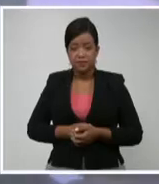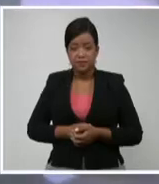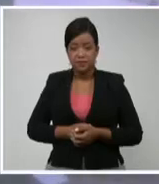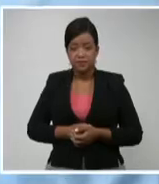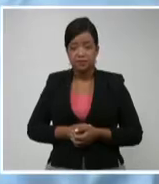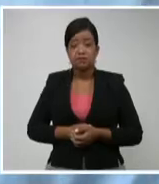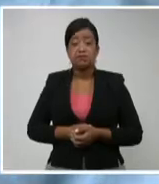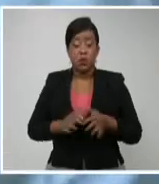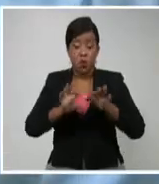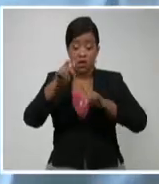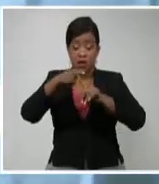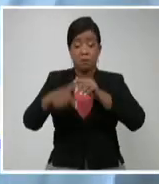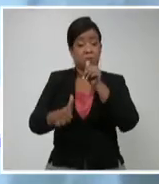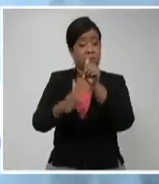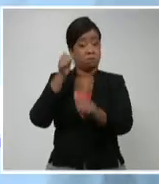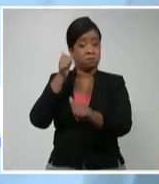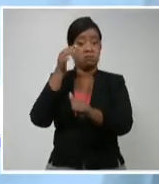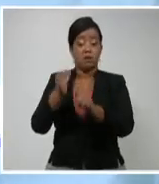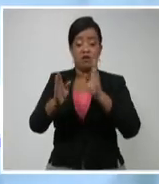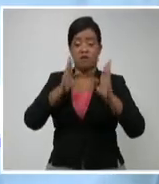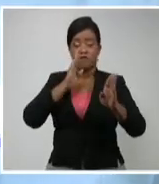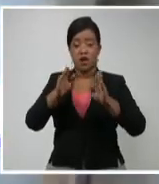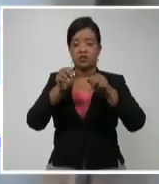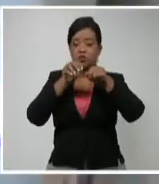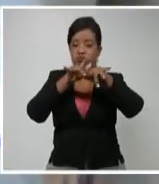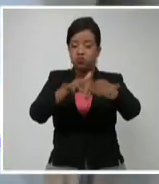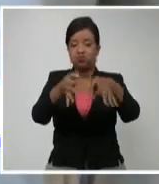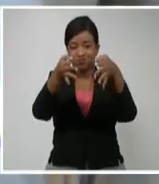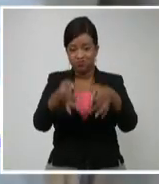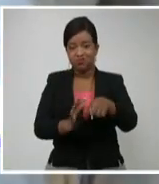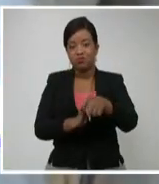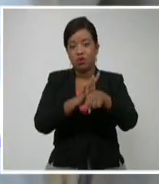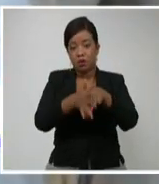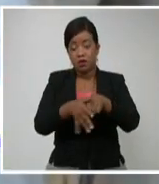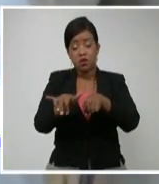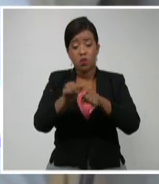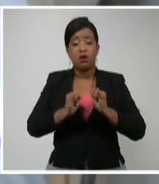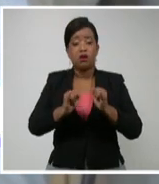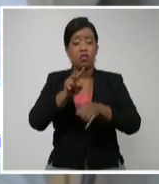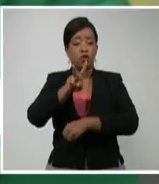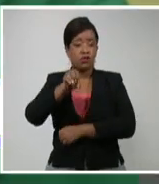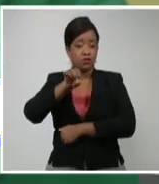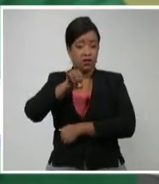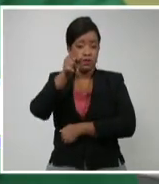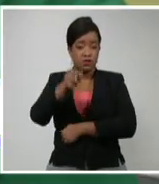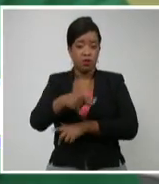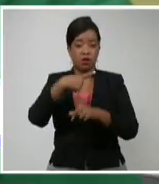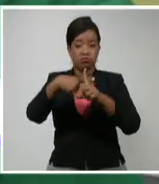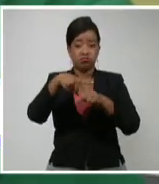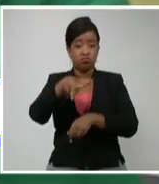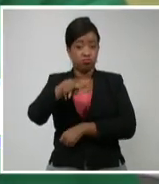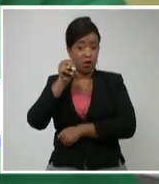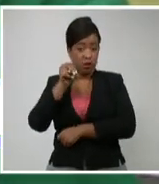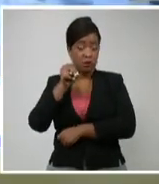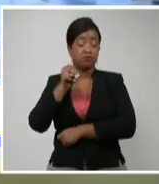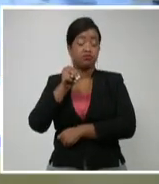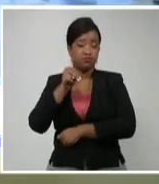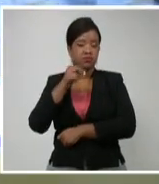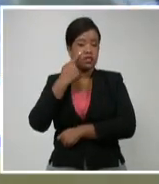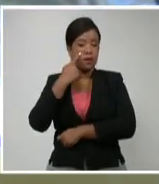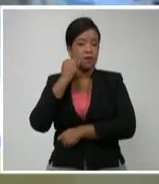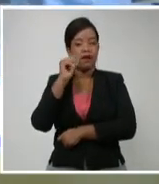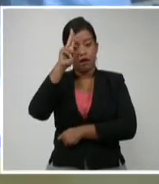de guantánamo a la fase epidémica de transmisión autóctona limitada y el reporte de 206 nuevos casos positivos permanecen bajo